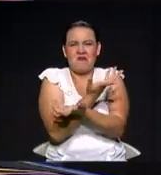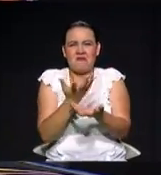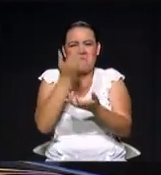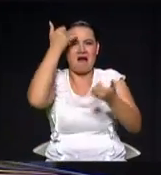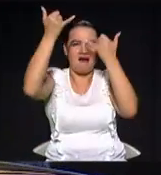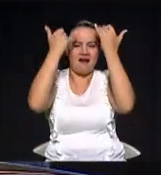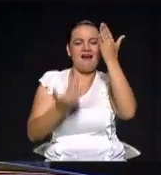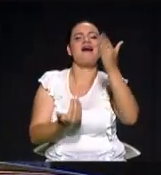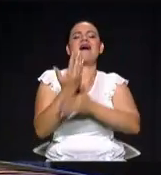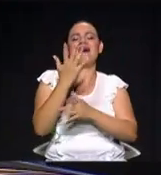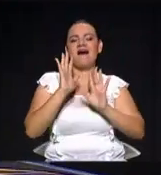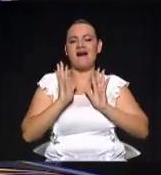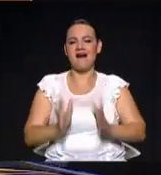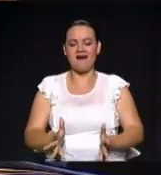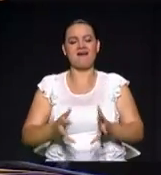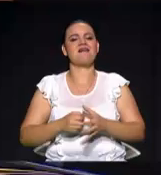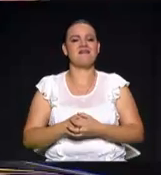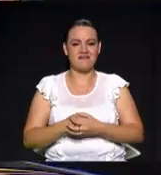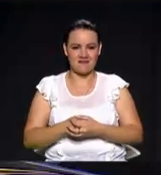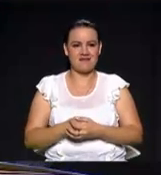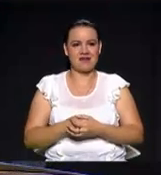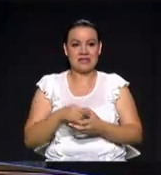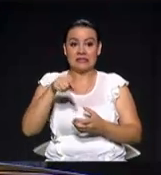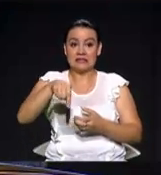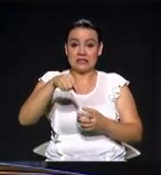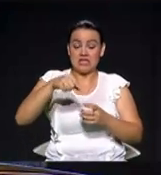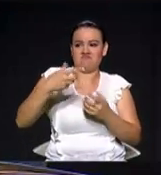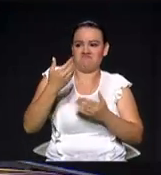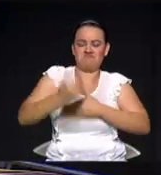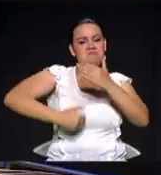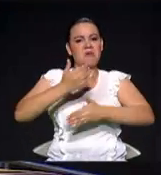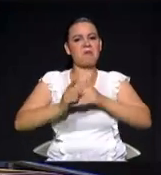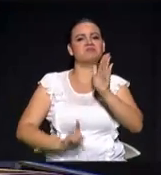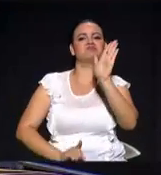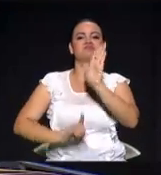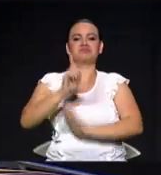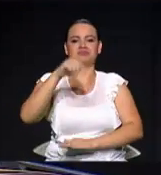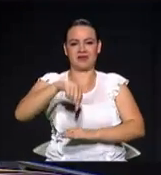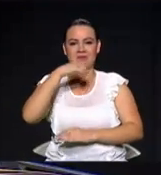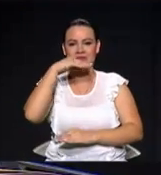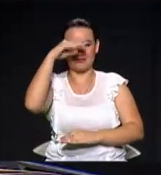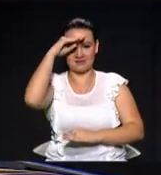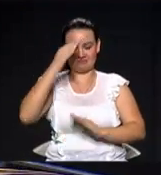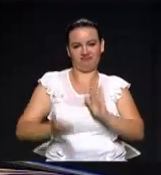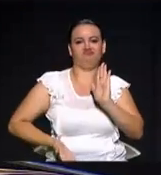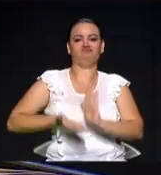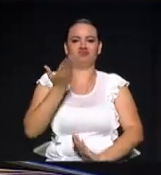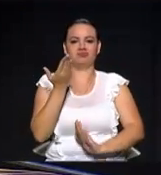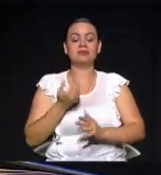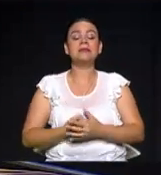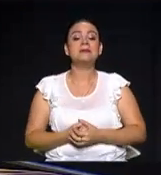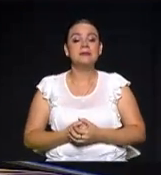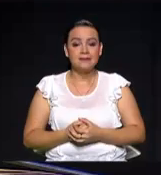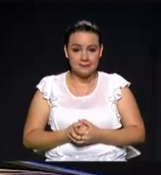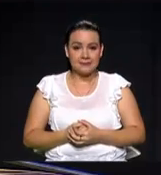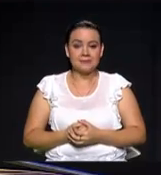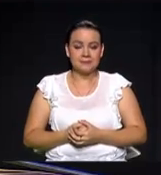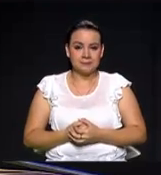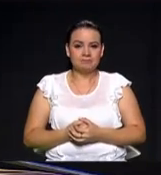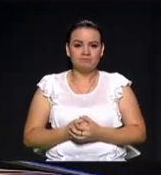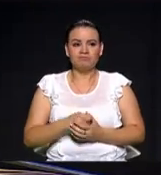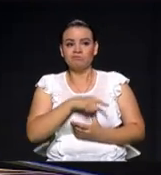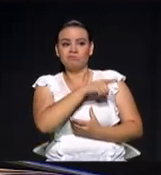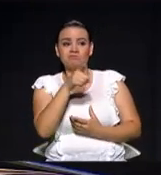me dicen permea la inteligencia y ese ecosistema nuestro siga creciendo esa la variable más importante que es nuestra almendra la propuesta de todos